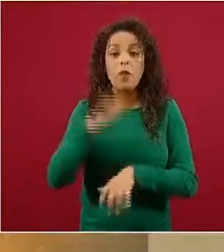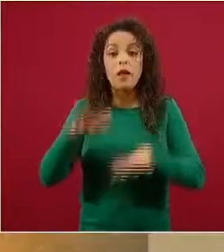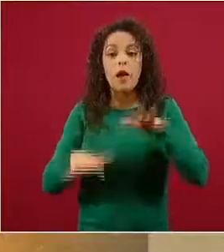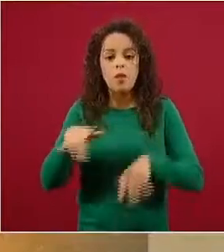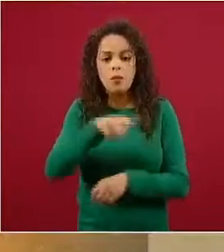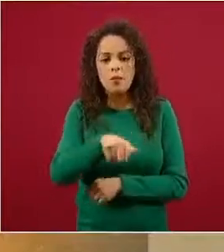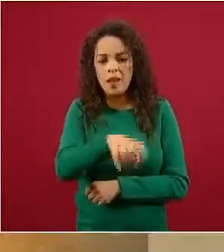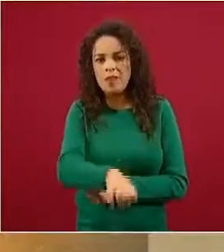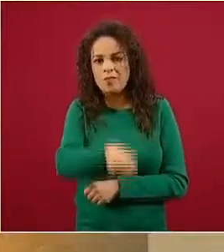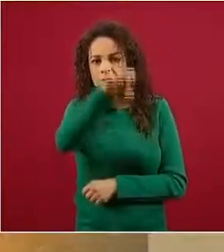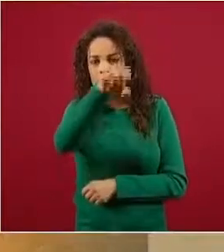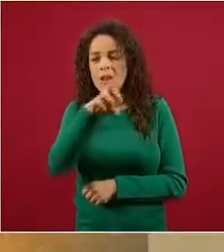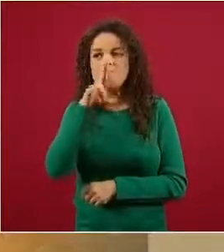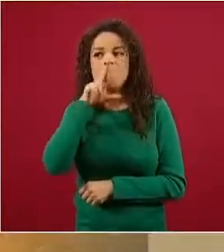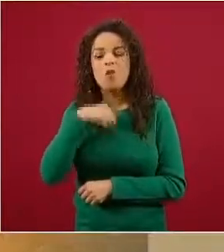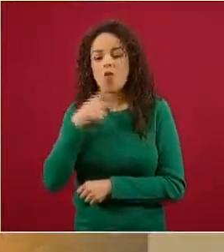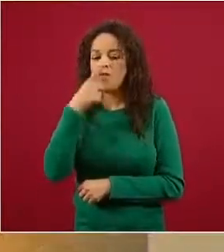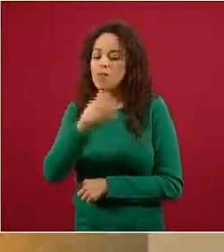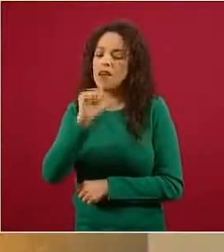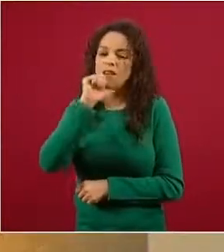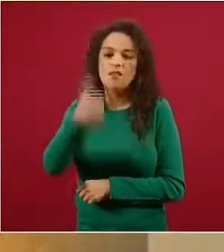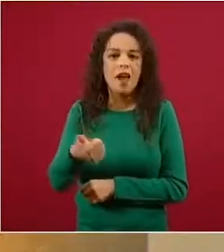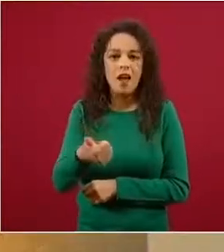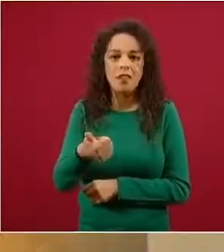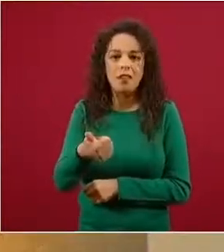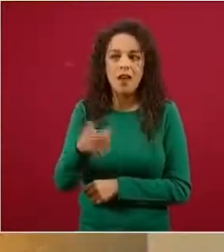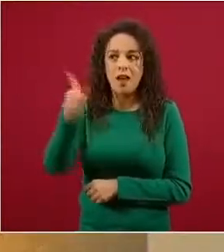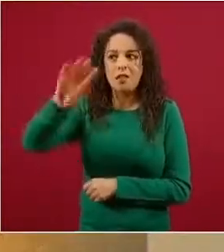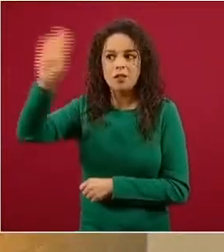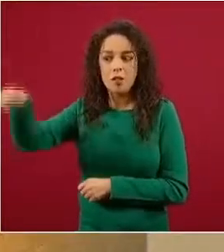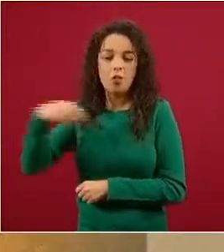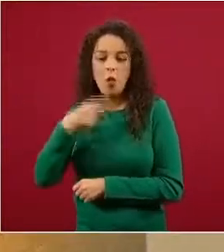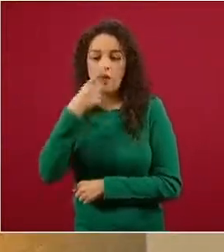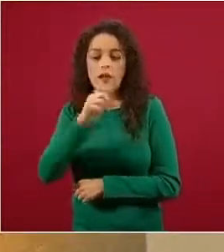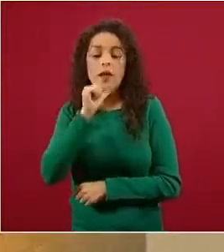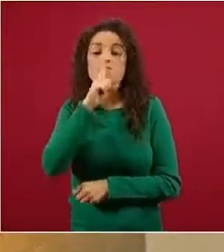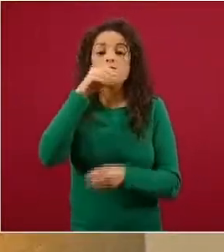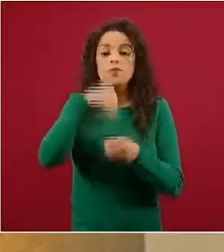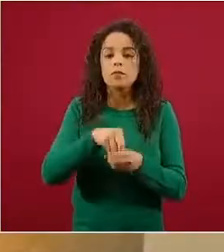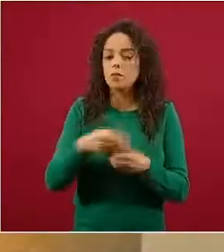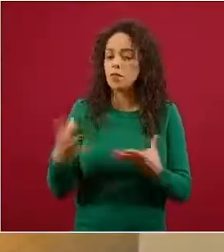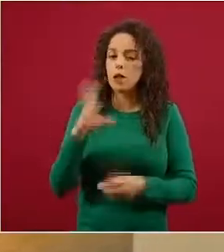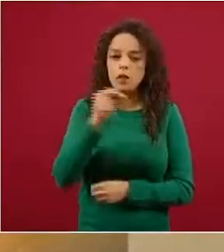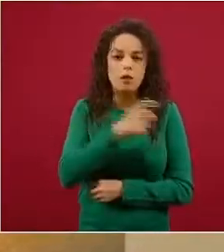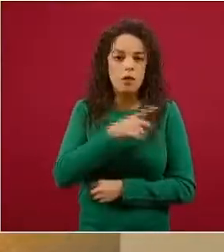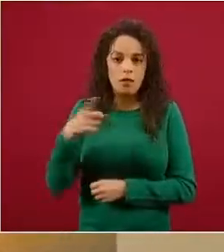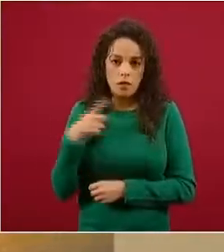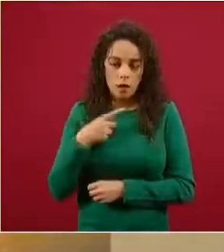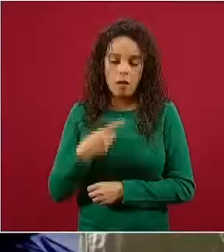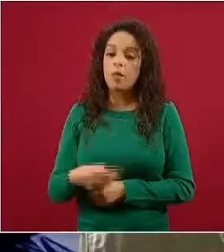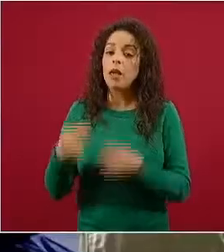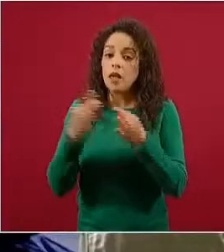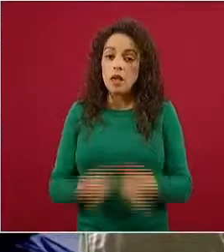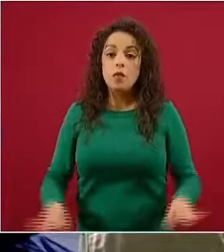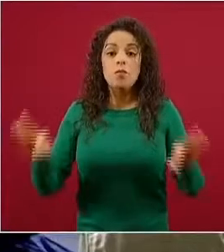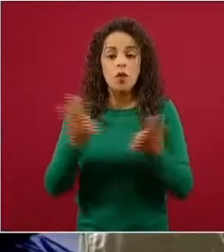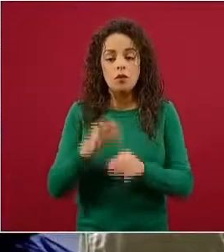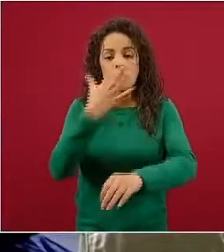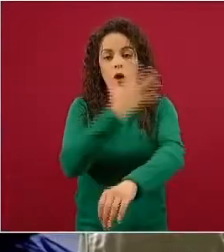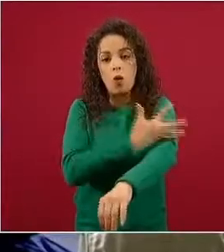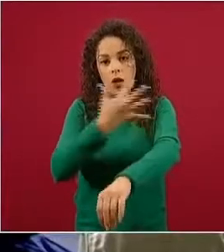es el abandono y es el aislamiento. Entonces es justamente lo que hay que evitar en esta